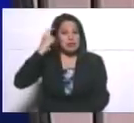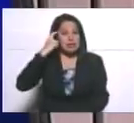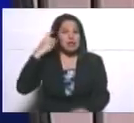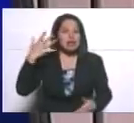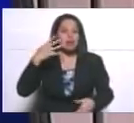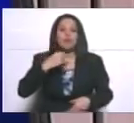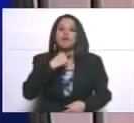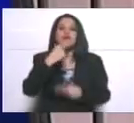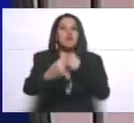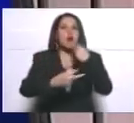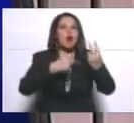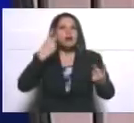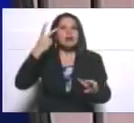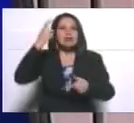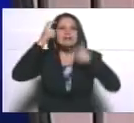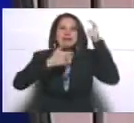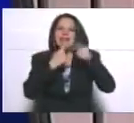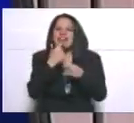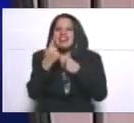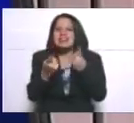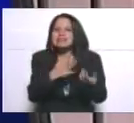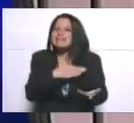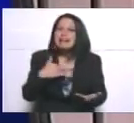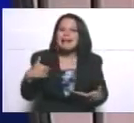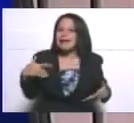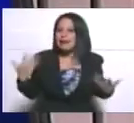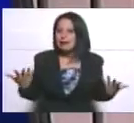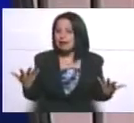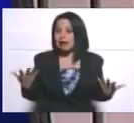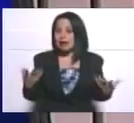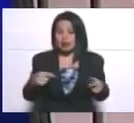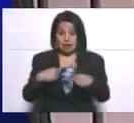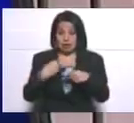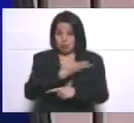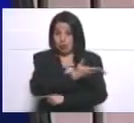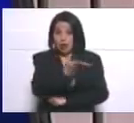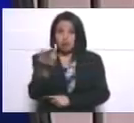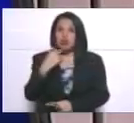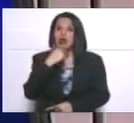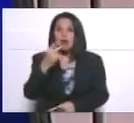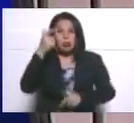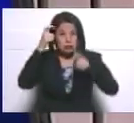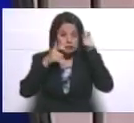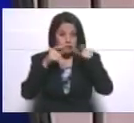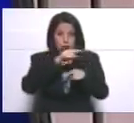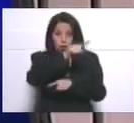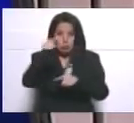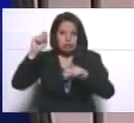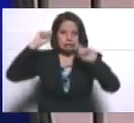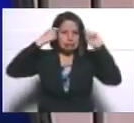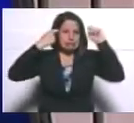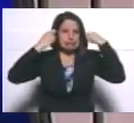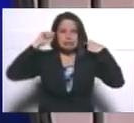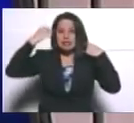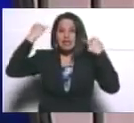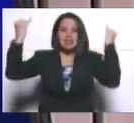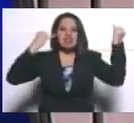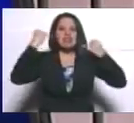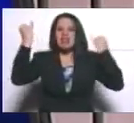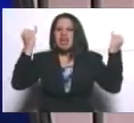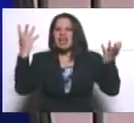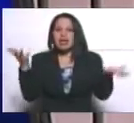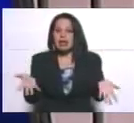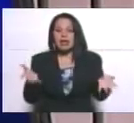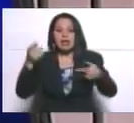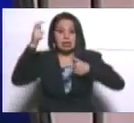la voz de Chávez, como se llama este programa para todos ustedes, para seguir en esta batalla de las ideas. Chávez, después que